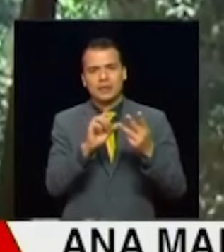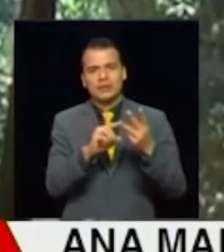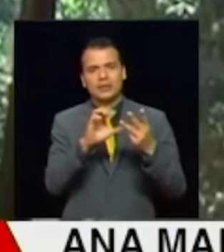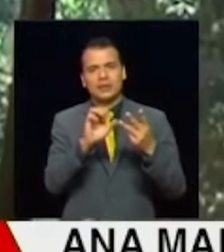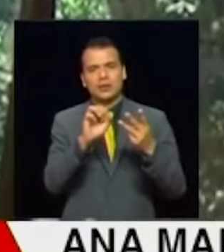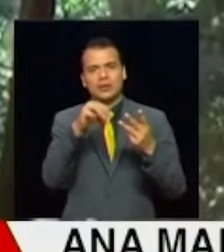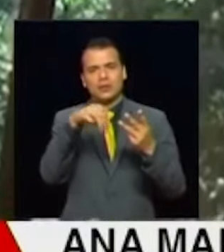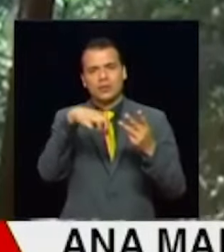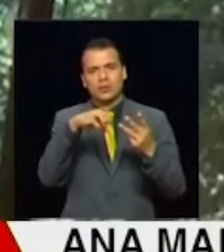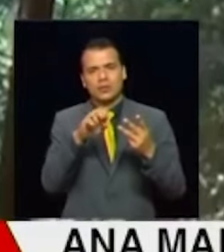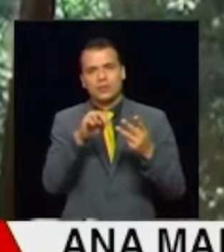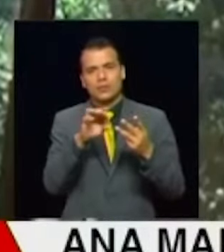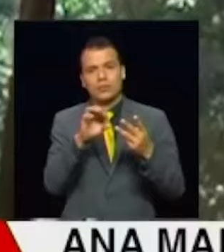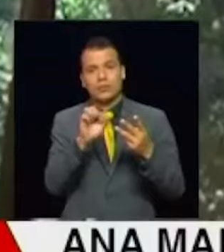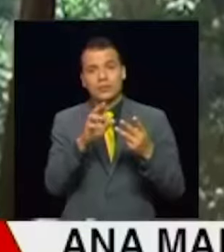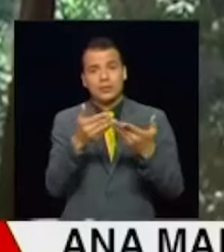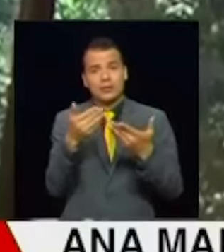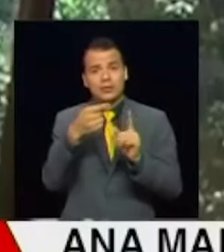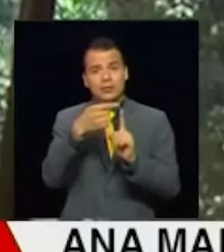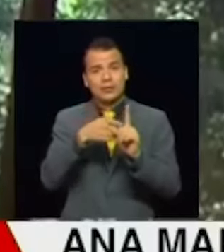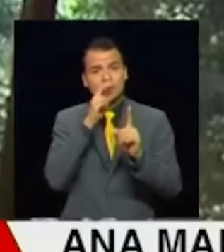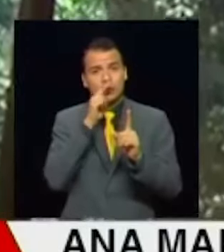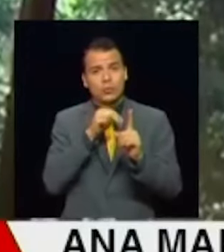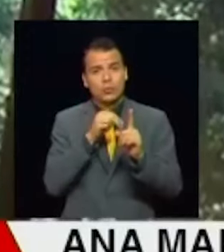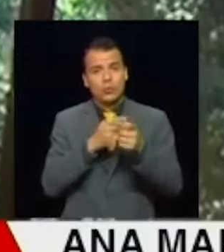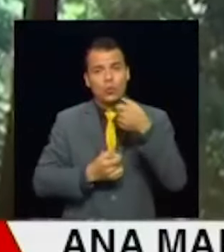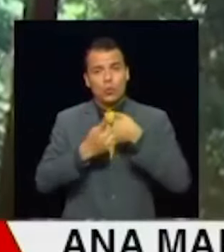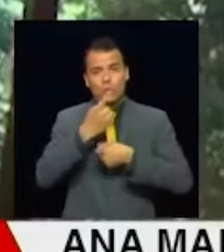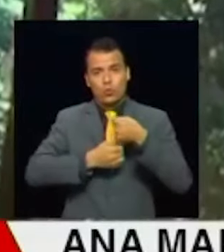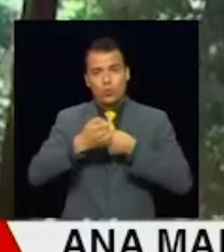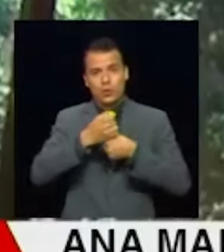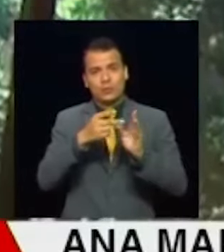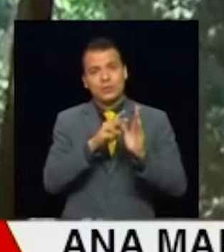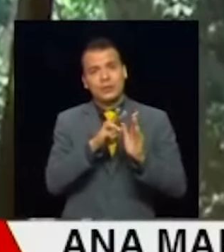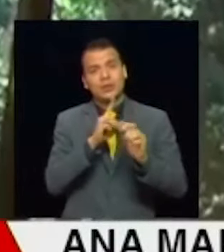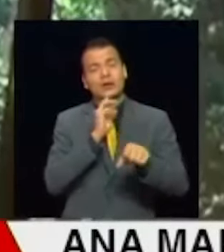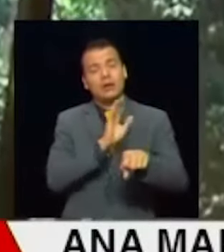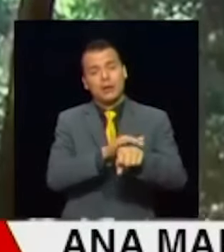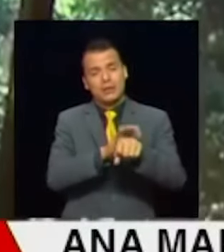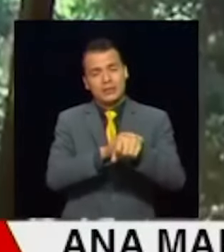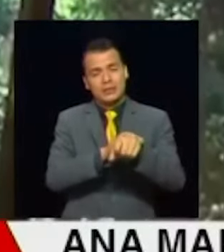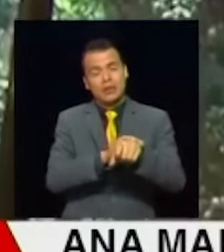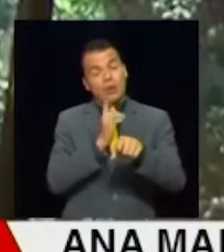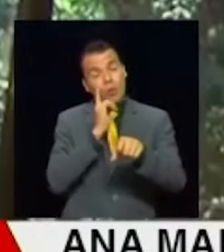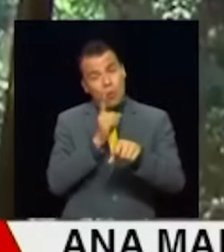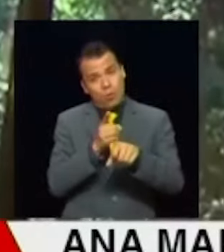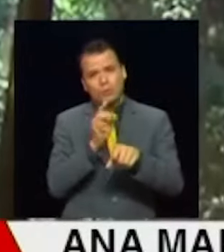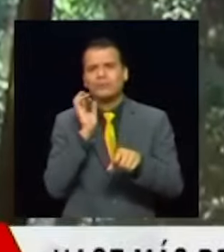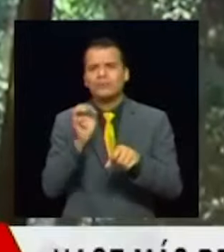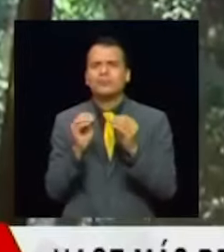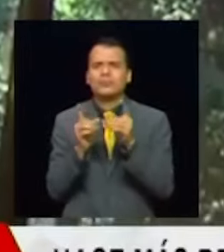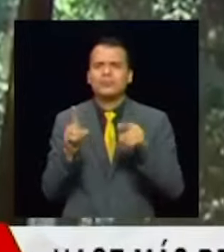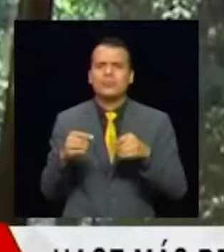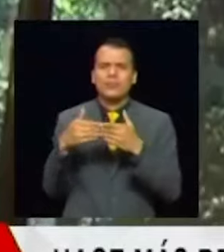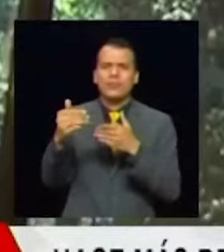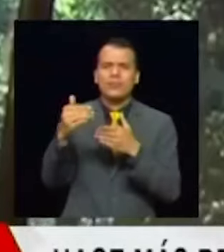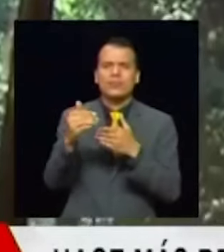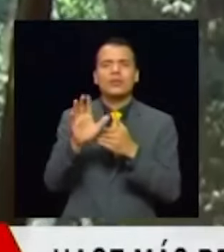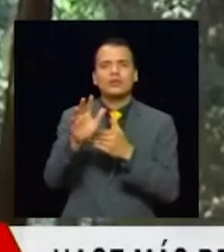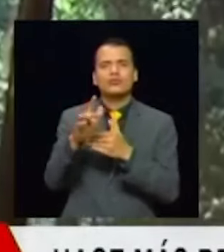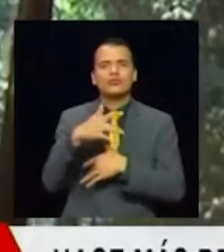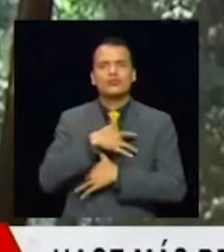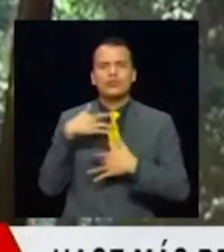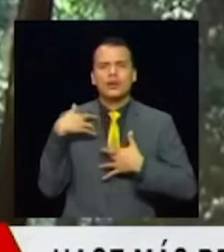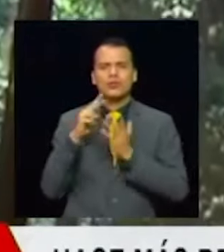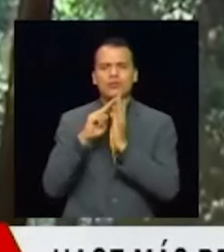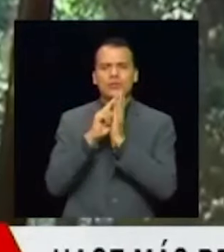advertido, pero adicionalmente en el marco de la discusión misma de la reforma a la salud, cuando, pues, entre otras cosas,